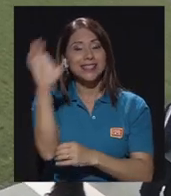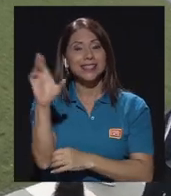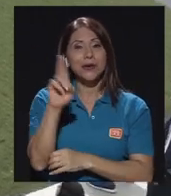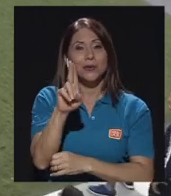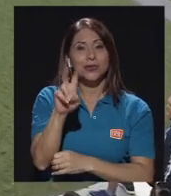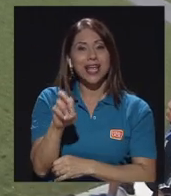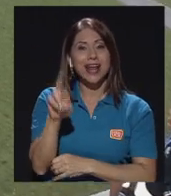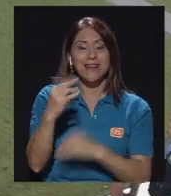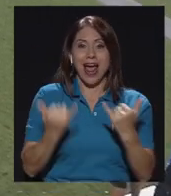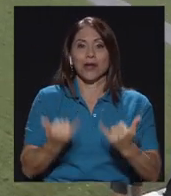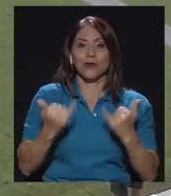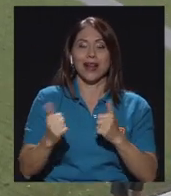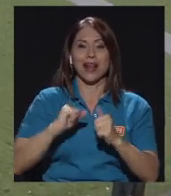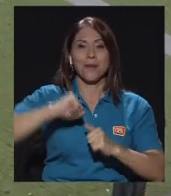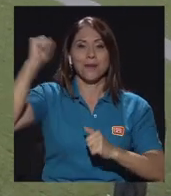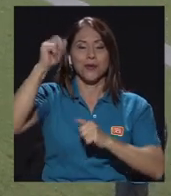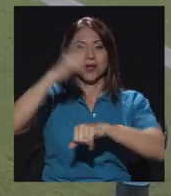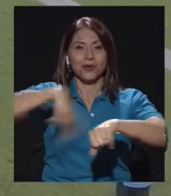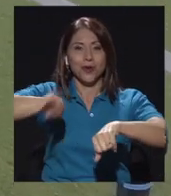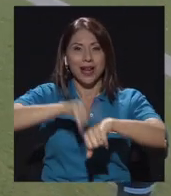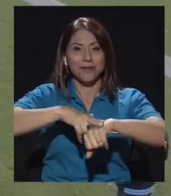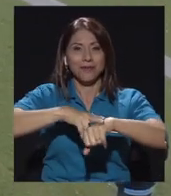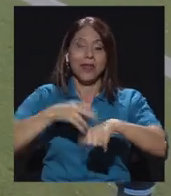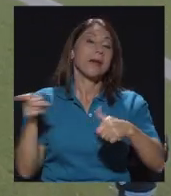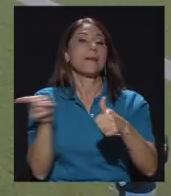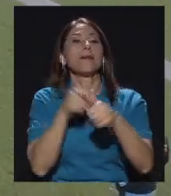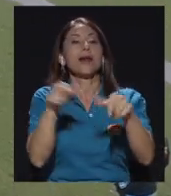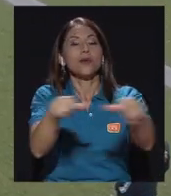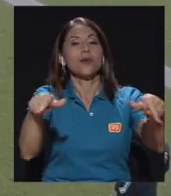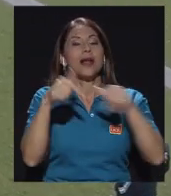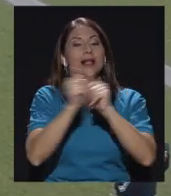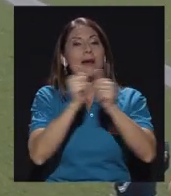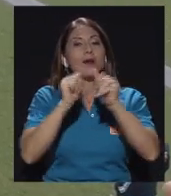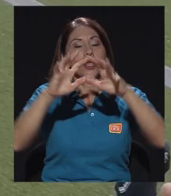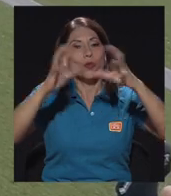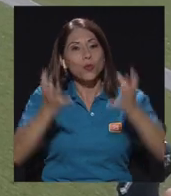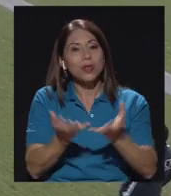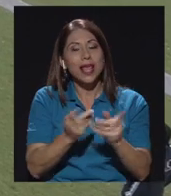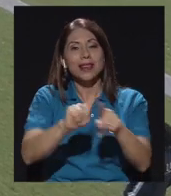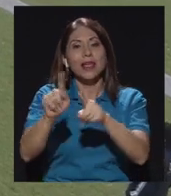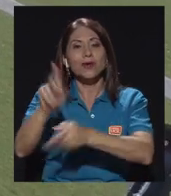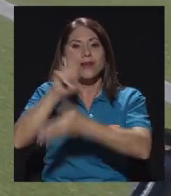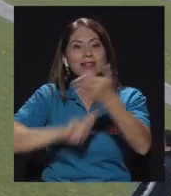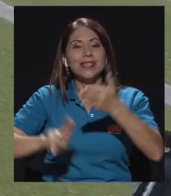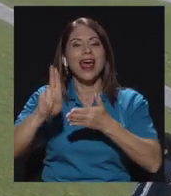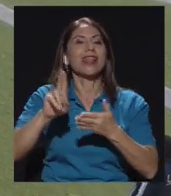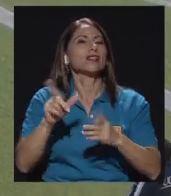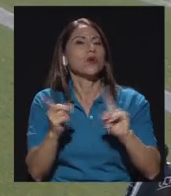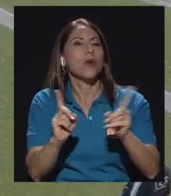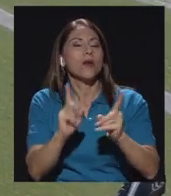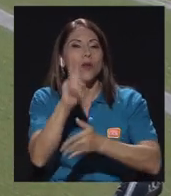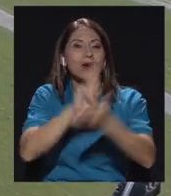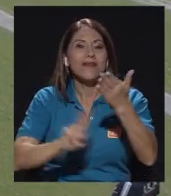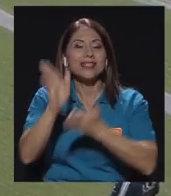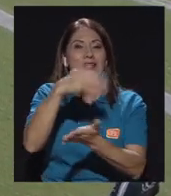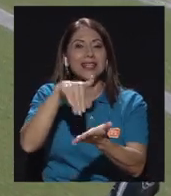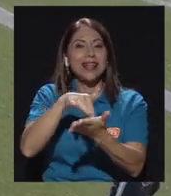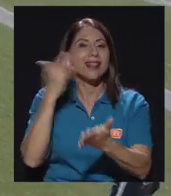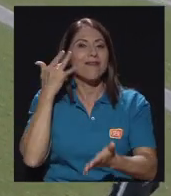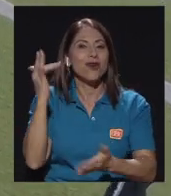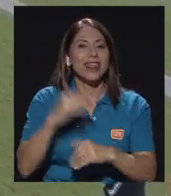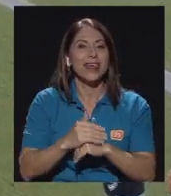es el actual campeón nacional. La primera posición del Campeonato Mundial de Universidades la ocupó la Universidad Central de la Florida,